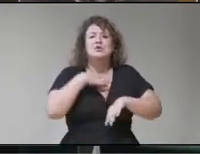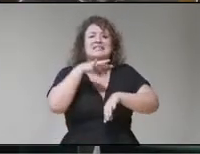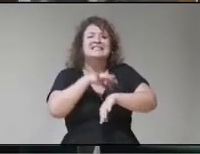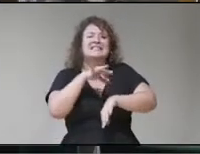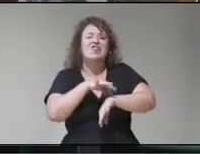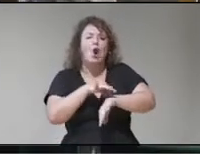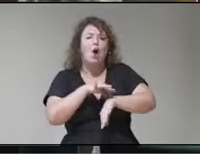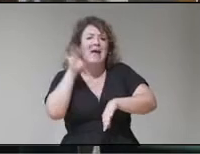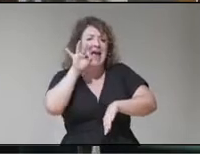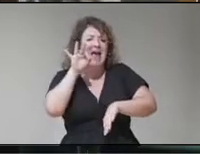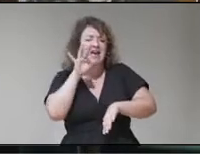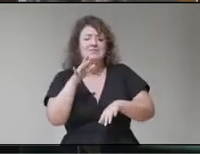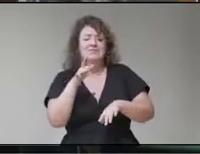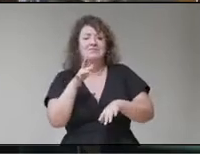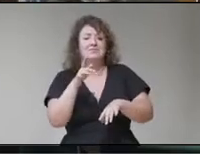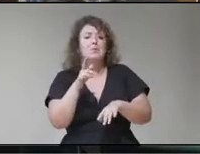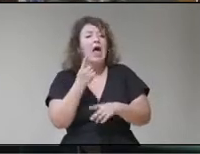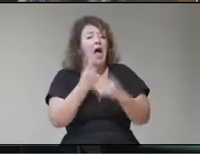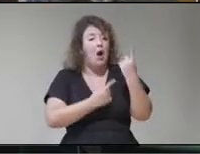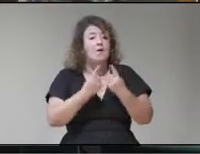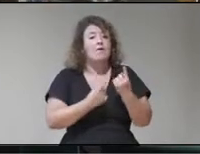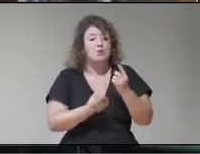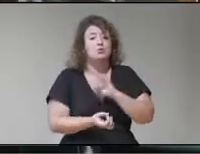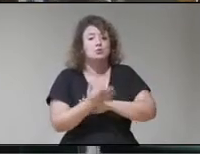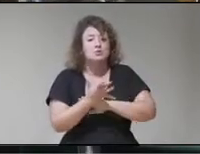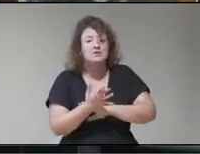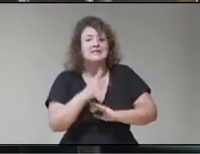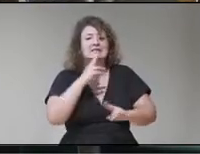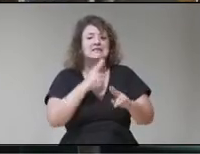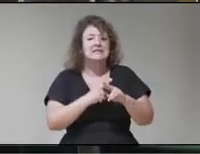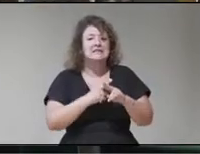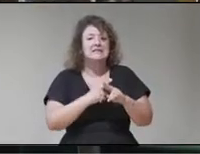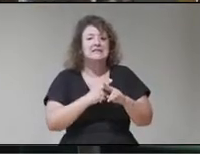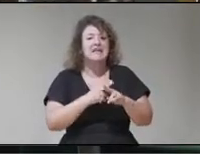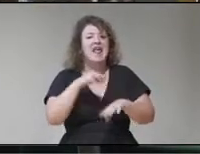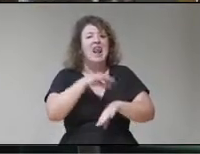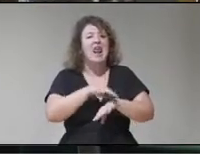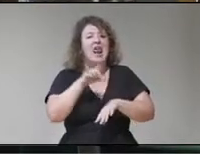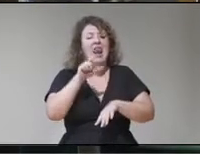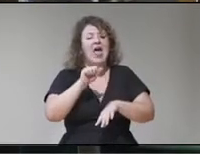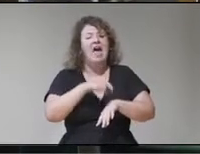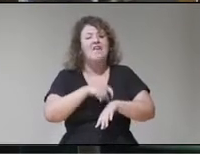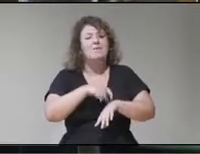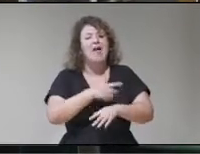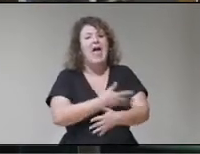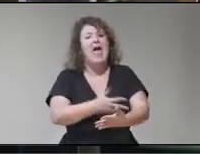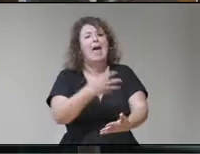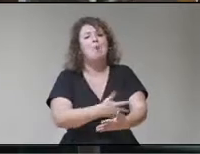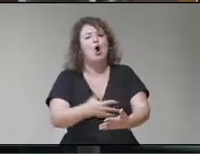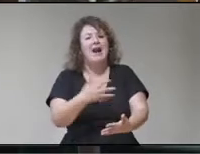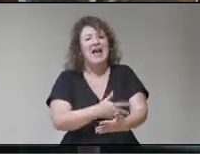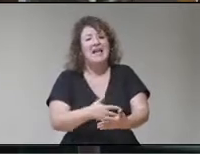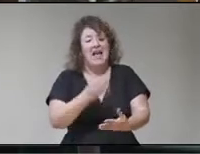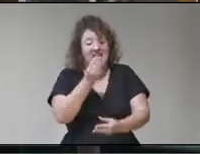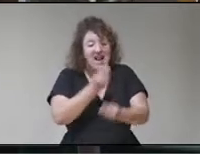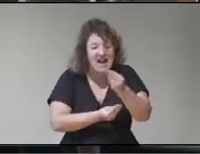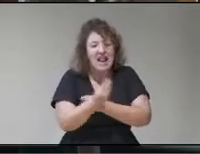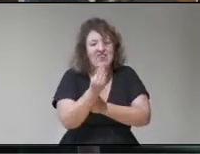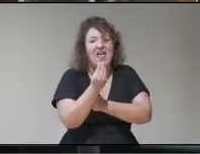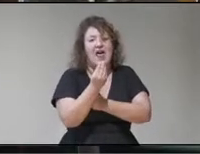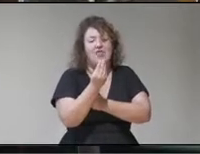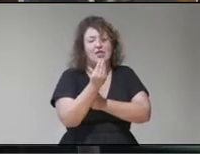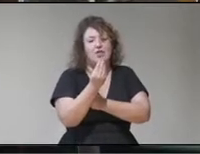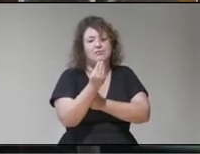importante que se observa de vez en cuando, que es lo que se llama la enfermedad hemorrágica del recién nacido. ¿Cómo